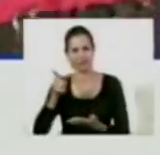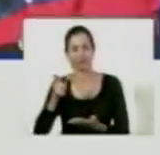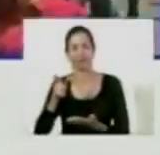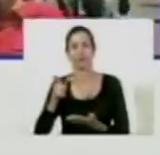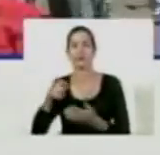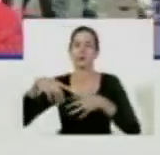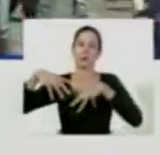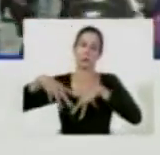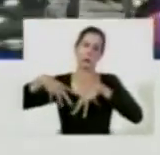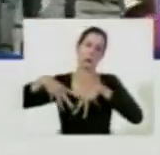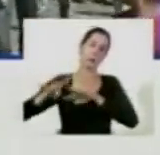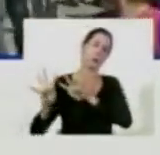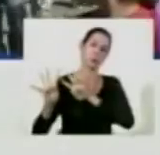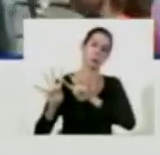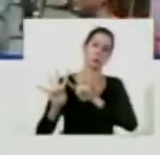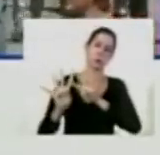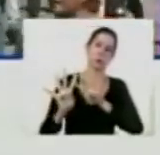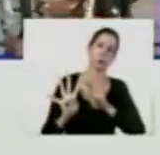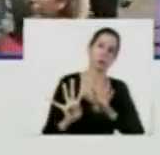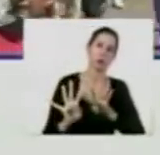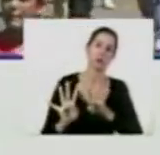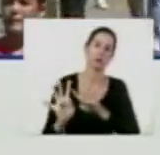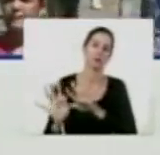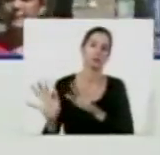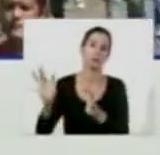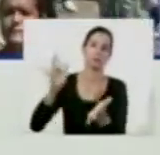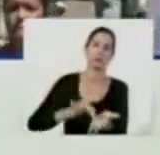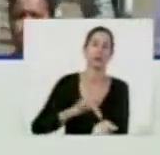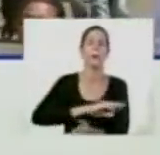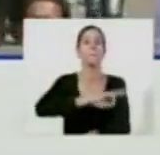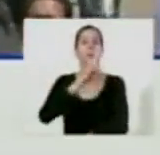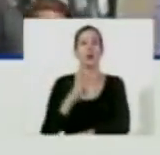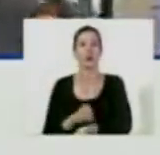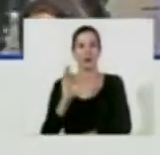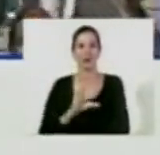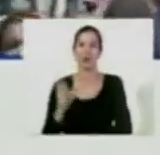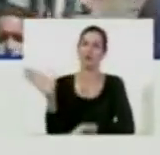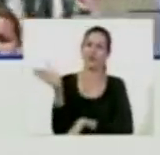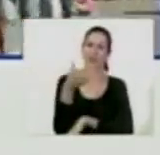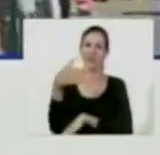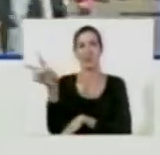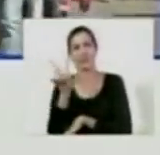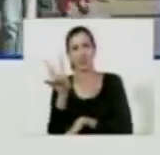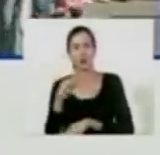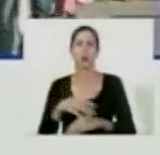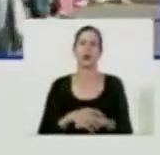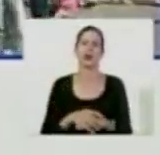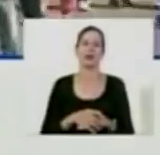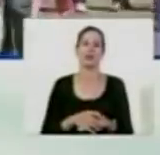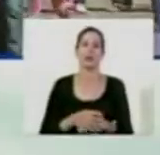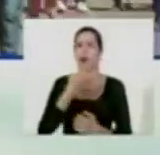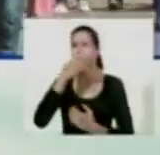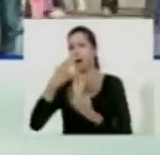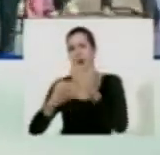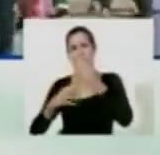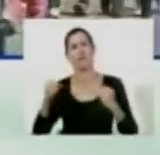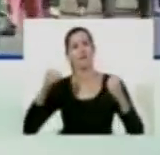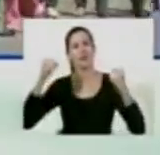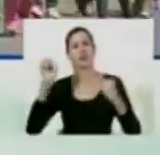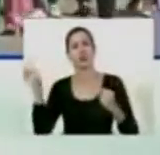hasta el Poliedro de Caracas, con banderas de Venezuela, con gritos patrióticos, en